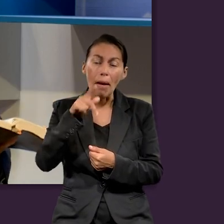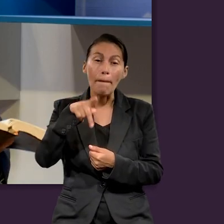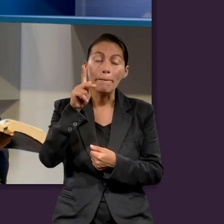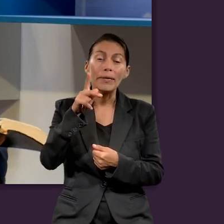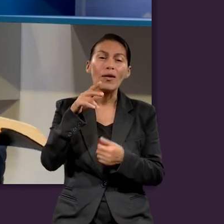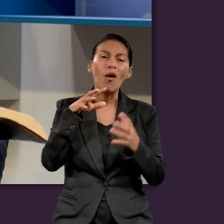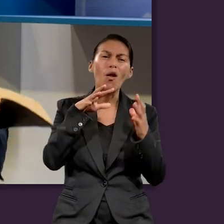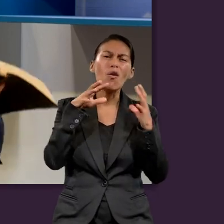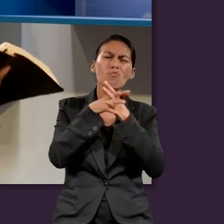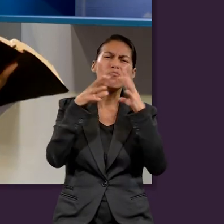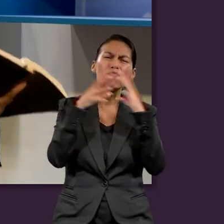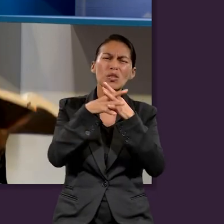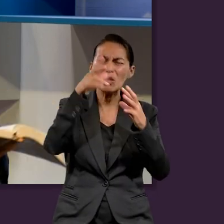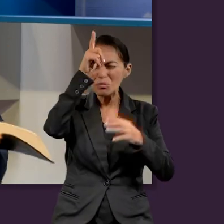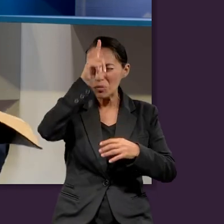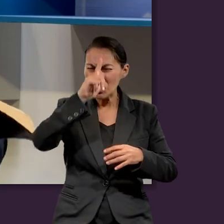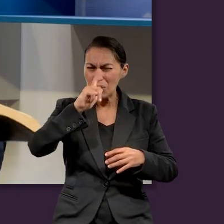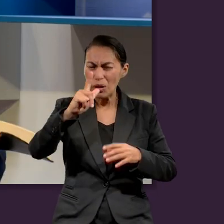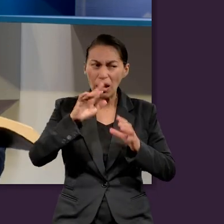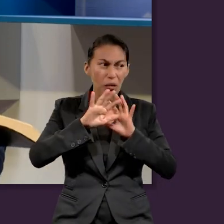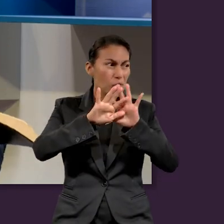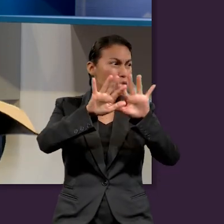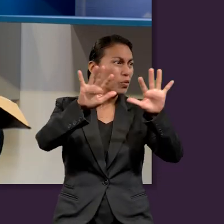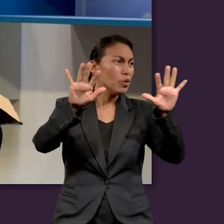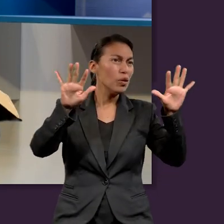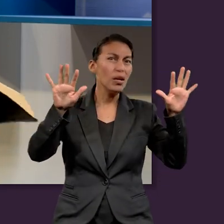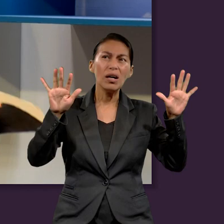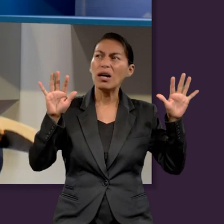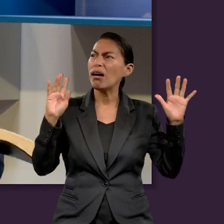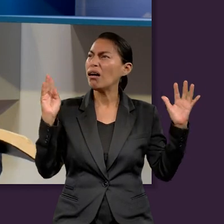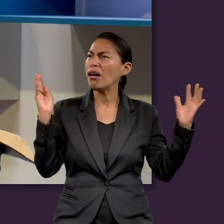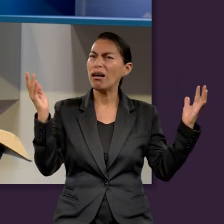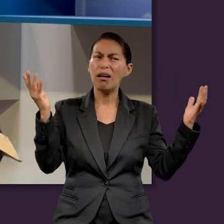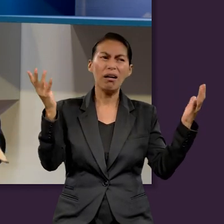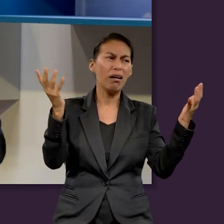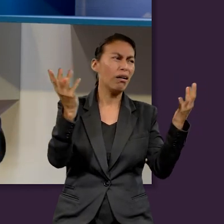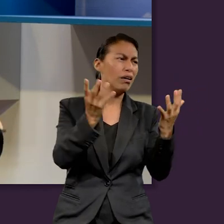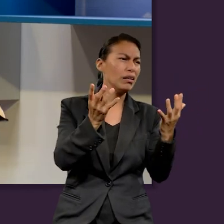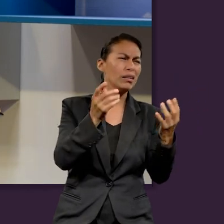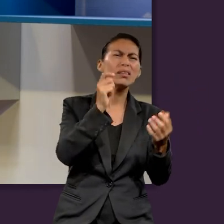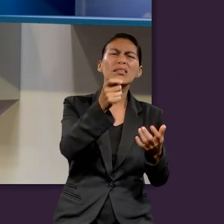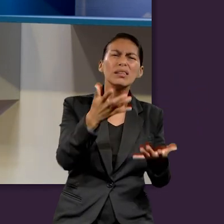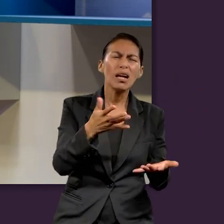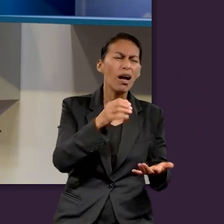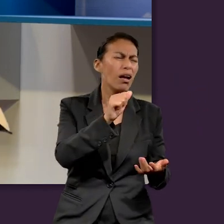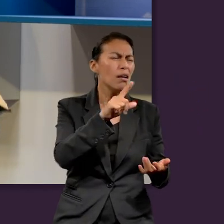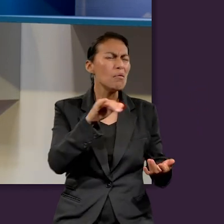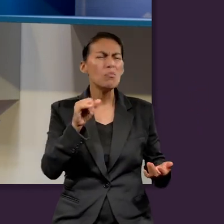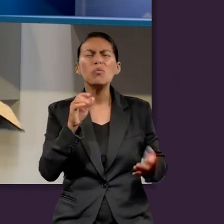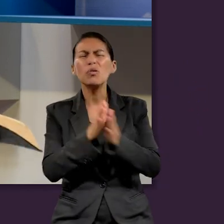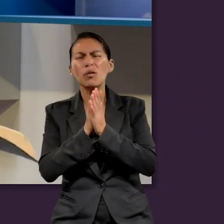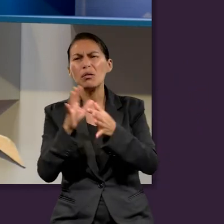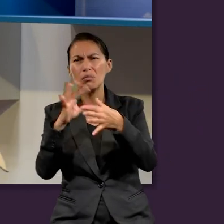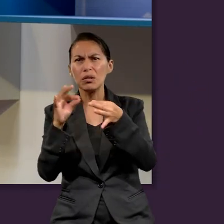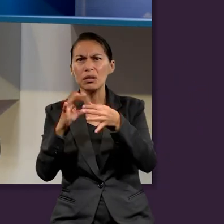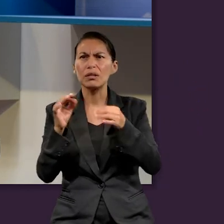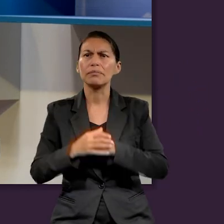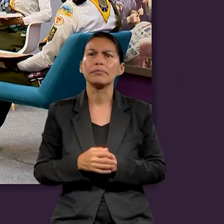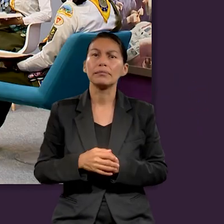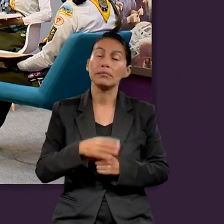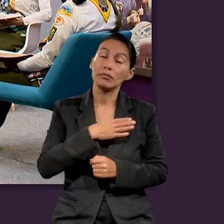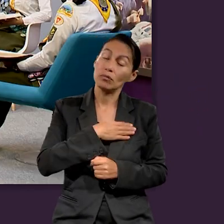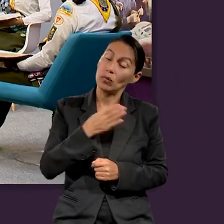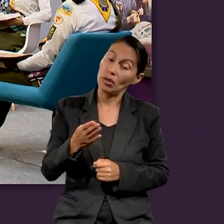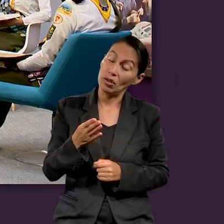ojos físicos Pero hay una lucha espiritual que está pasando a nuestro alrededor Aylín cuentas cuéntanos un poco de eso